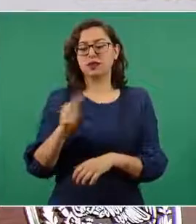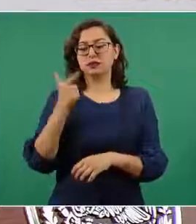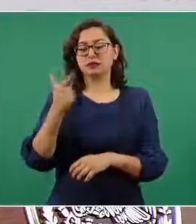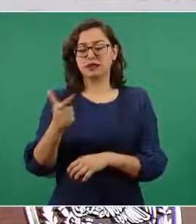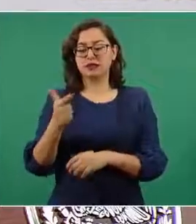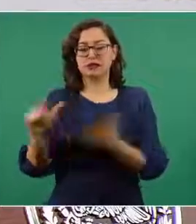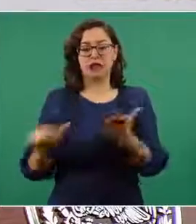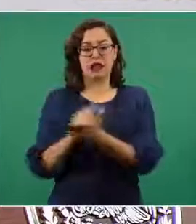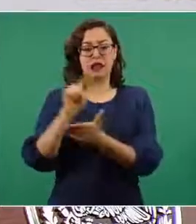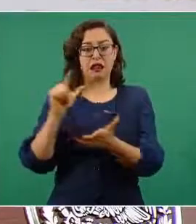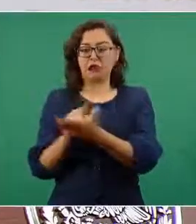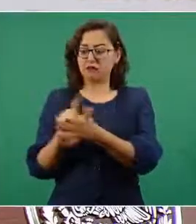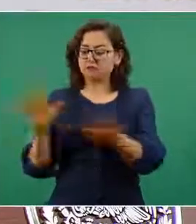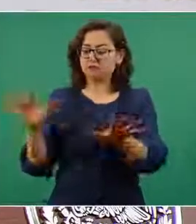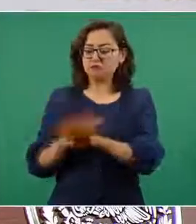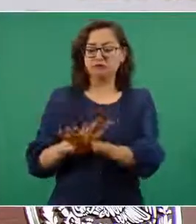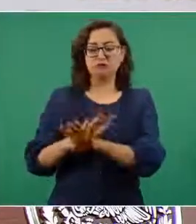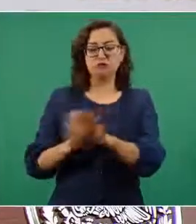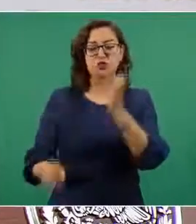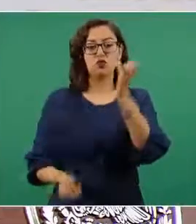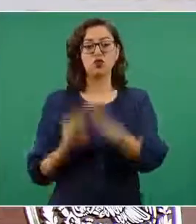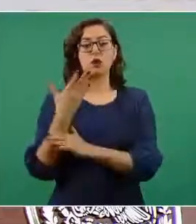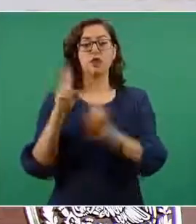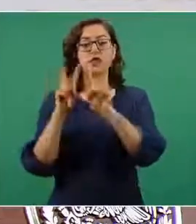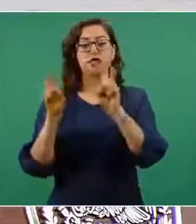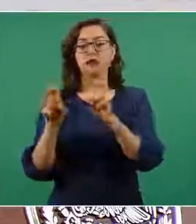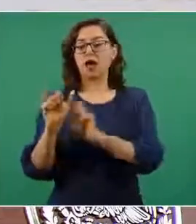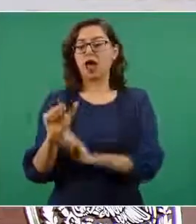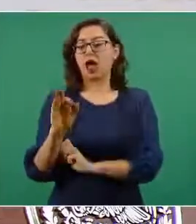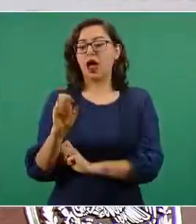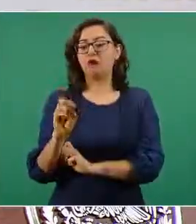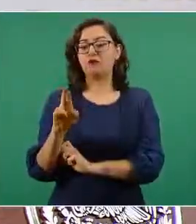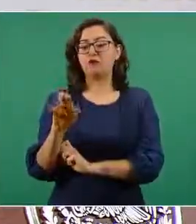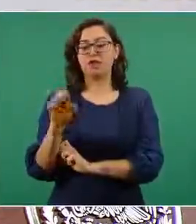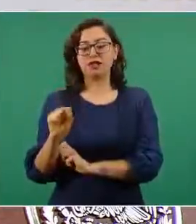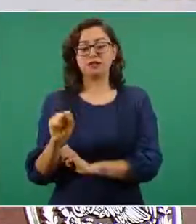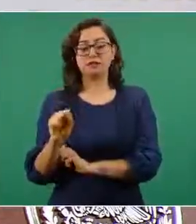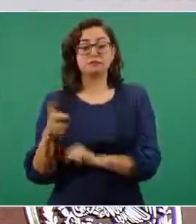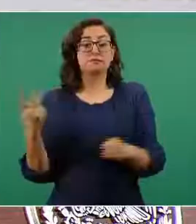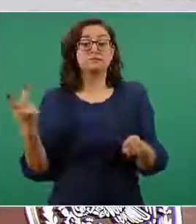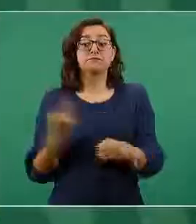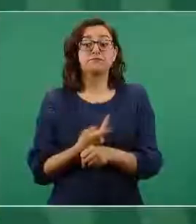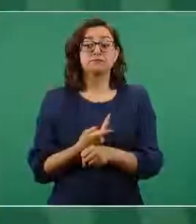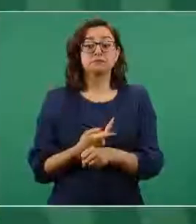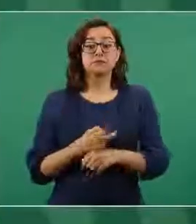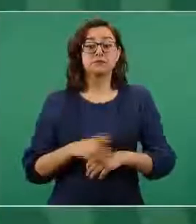1997, cuando lo de las Afores, y entonces cancelaron